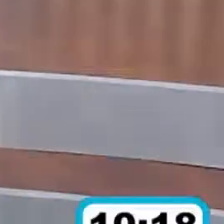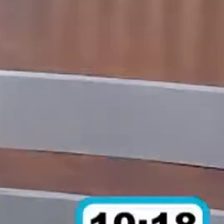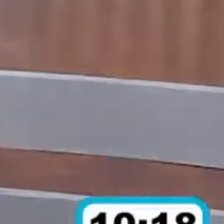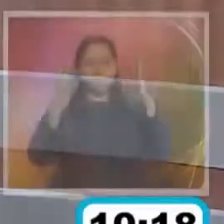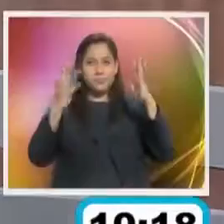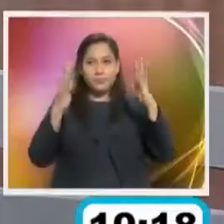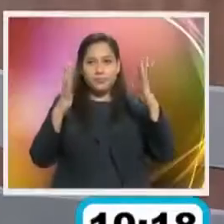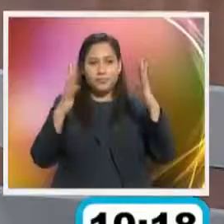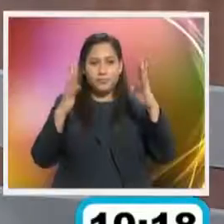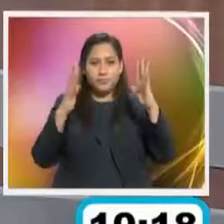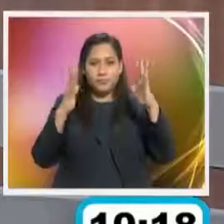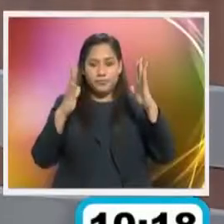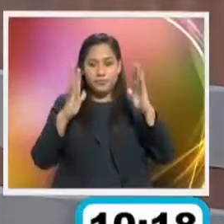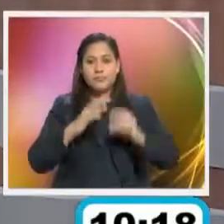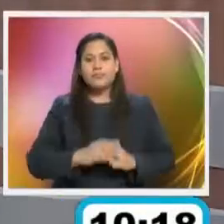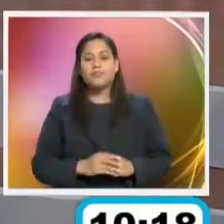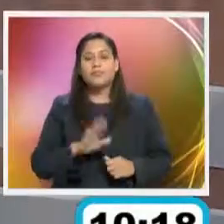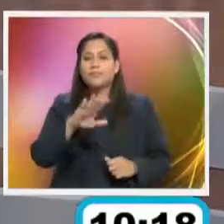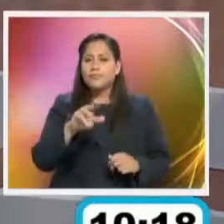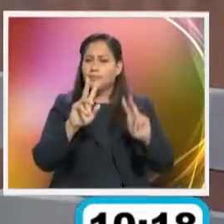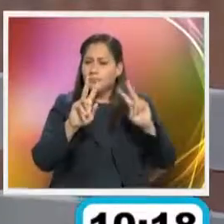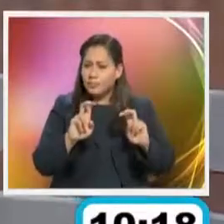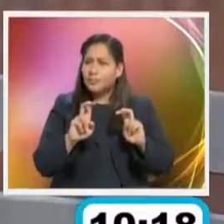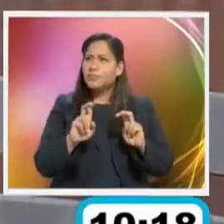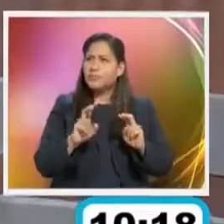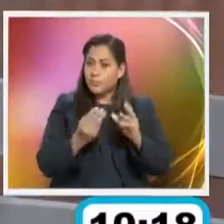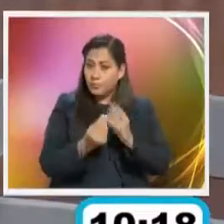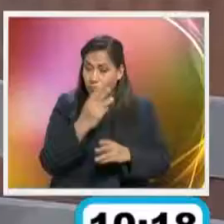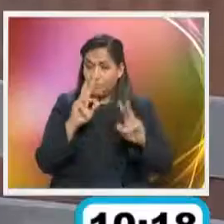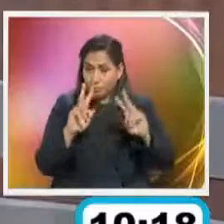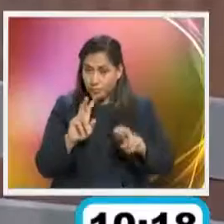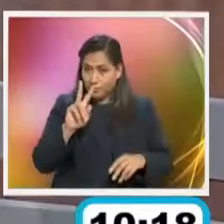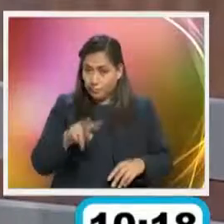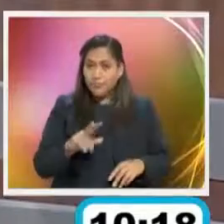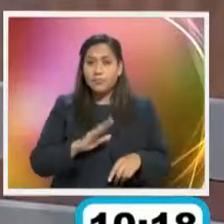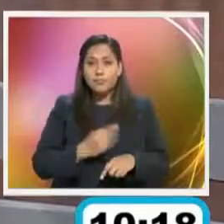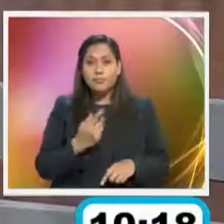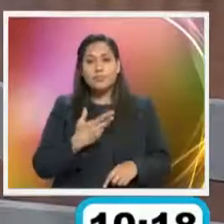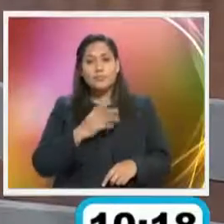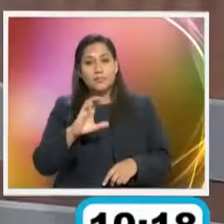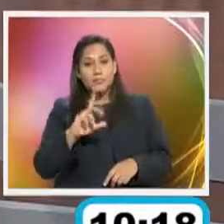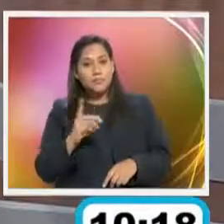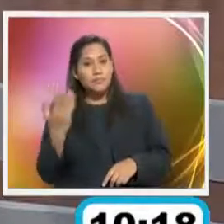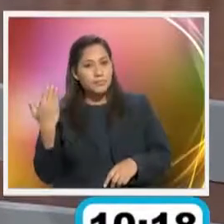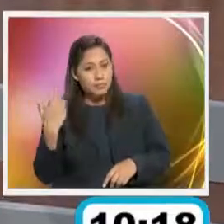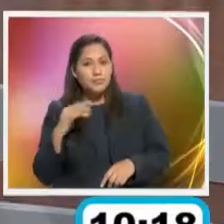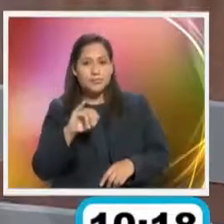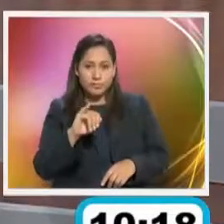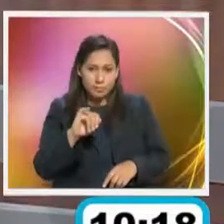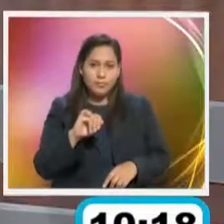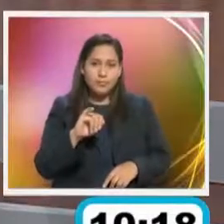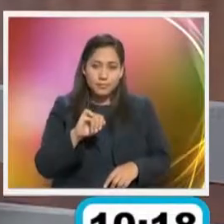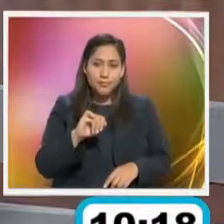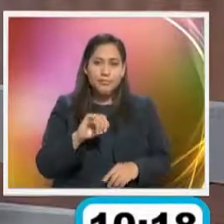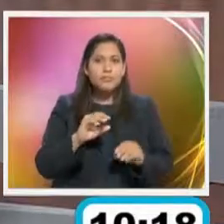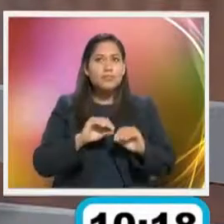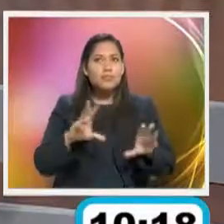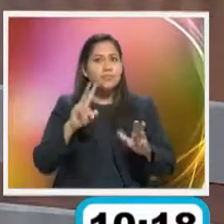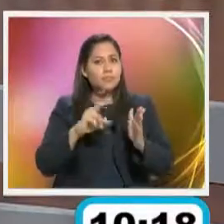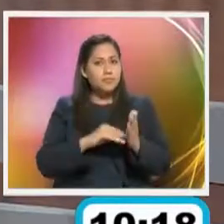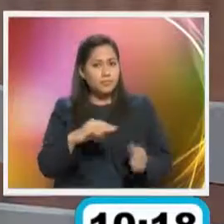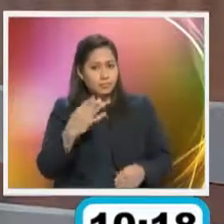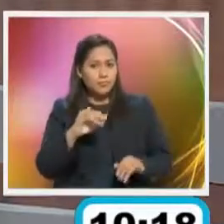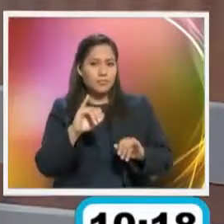Aplauso. Muchas gracias. Oye, muchas este gracias. tema es un nuevo sencillo, ¿verdad? Porque tienes un disco anterior con el que Sí. lanzaste en